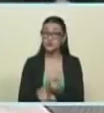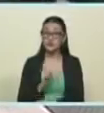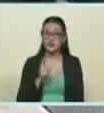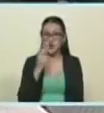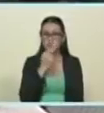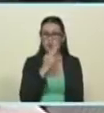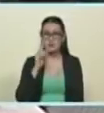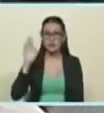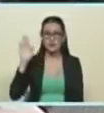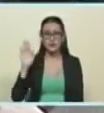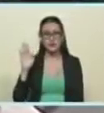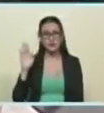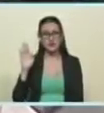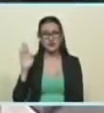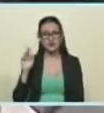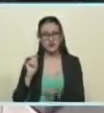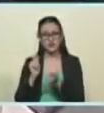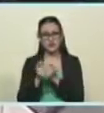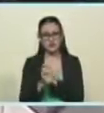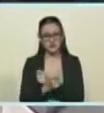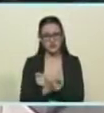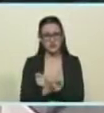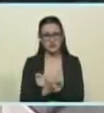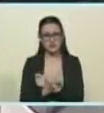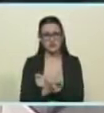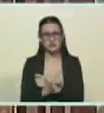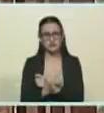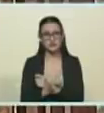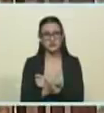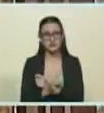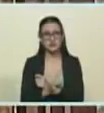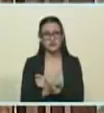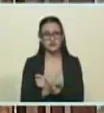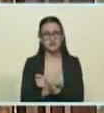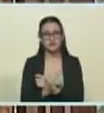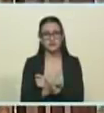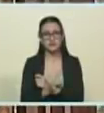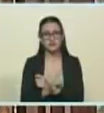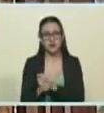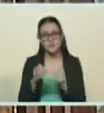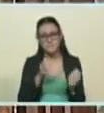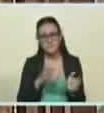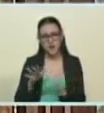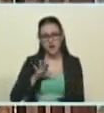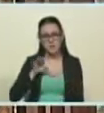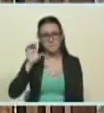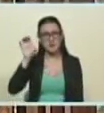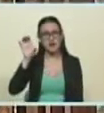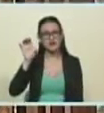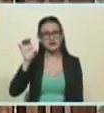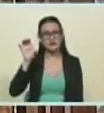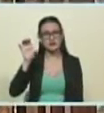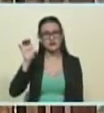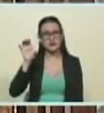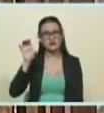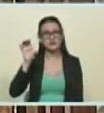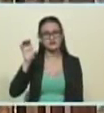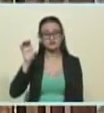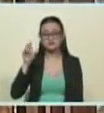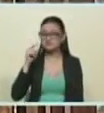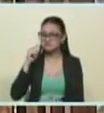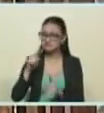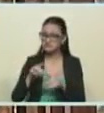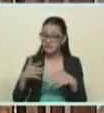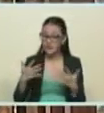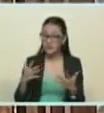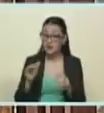comprometo a hacer una renovación, una actualización, una modernización del plan de la patria con vista a la